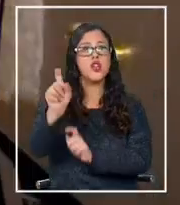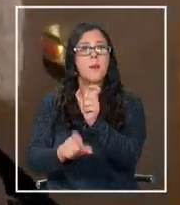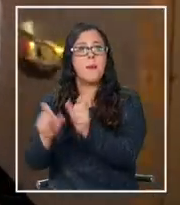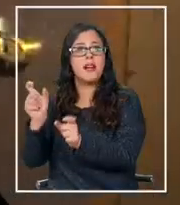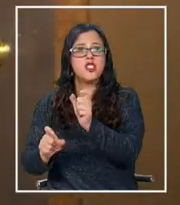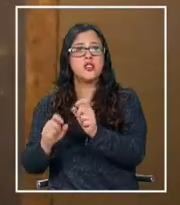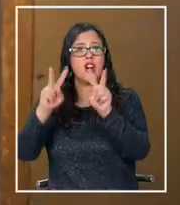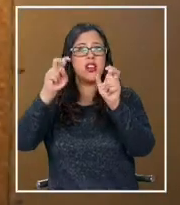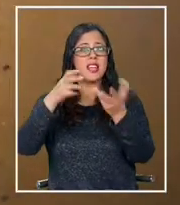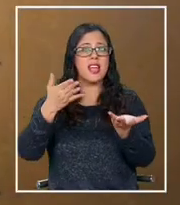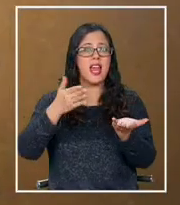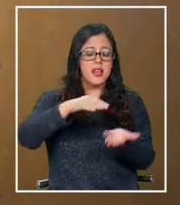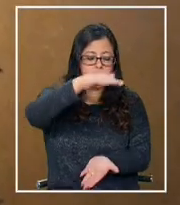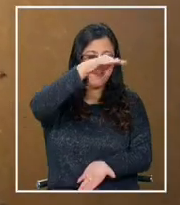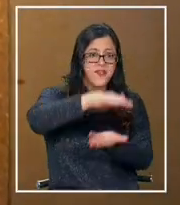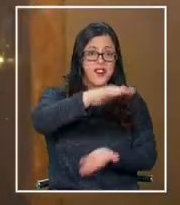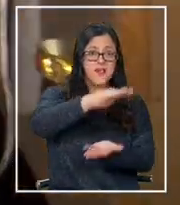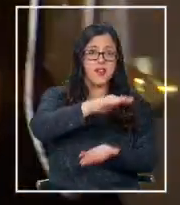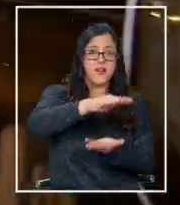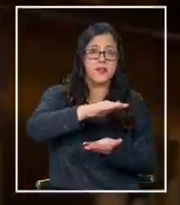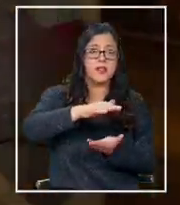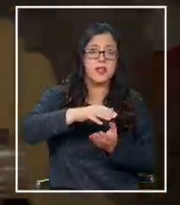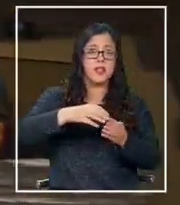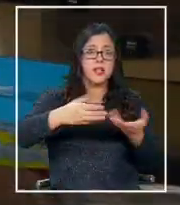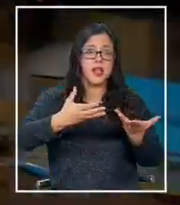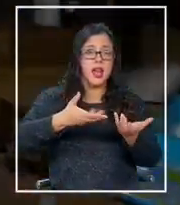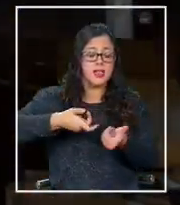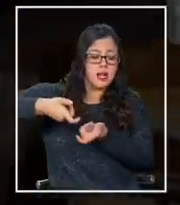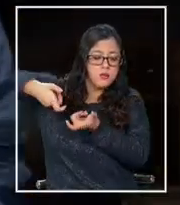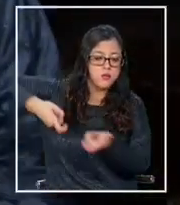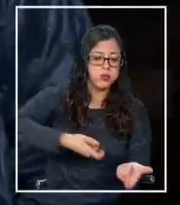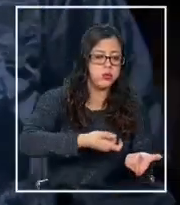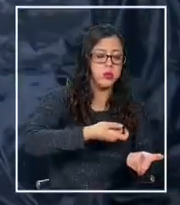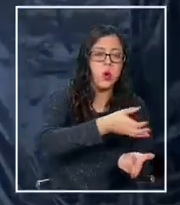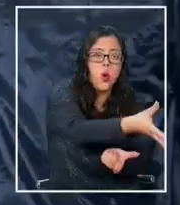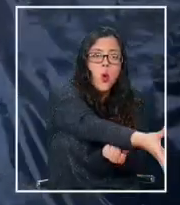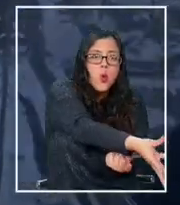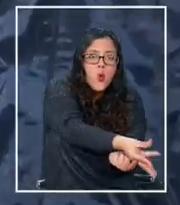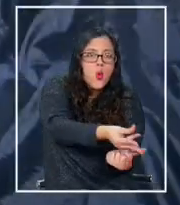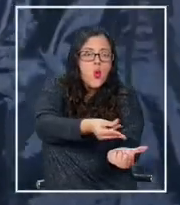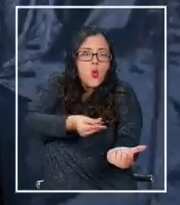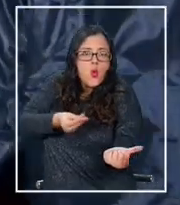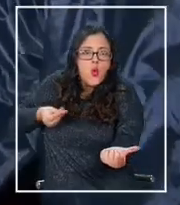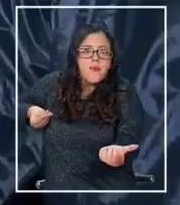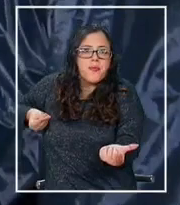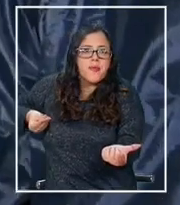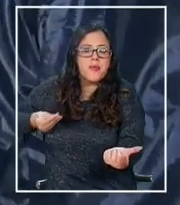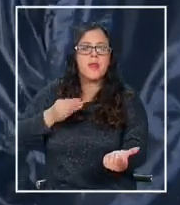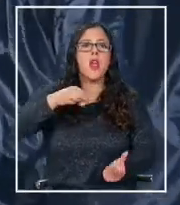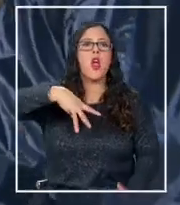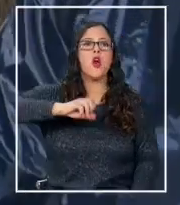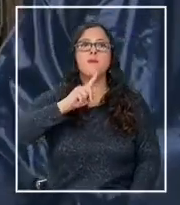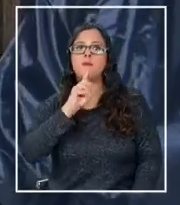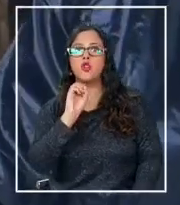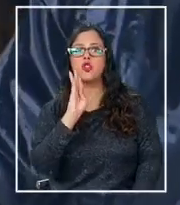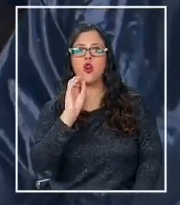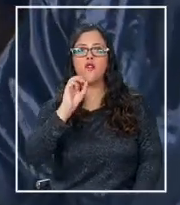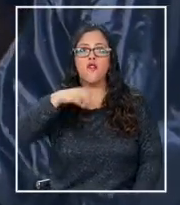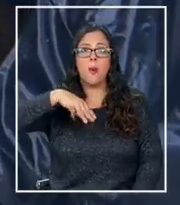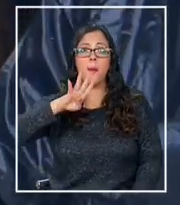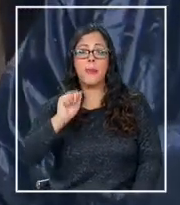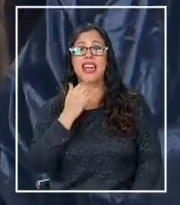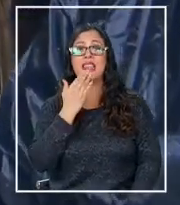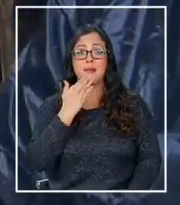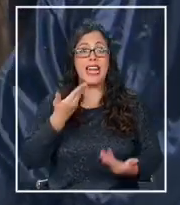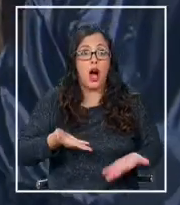con motobombas, sacando agua, lavando los pisos, con hidro para poder sacar el barro, porque este es un barro que tú lo se seca. Y después cuesta un mundo sacarlo, así que por eso